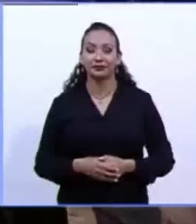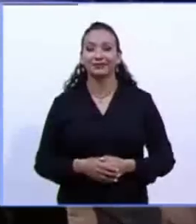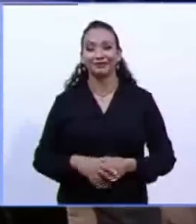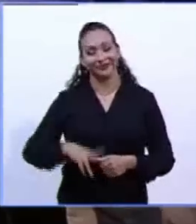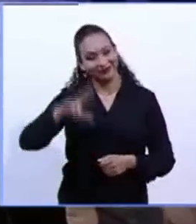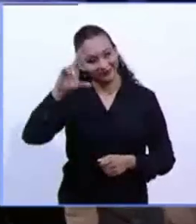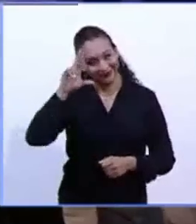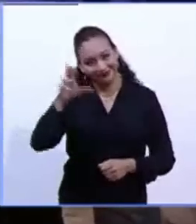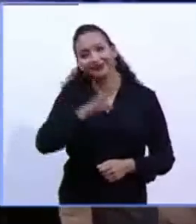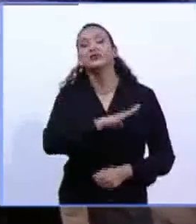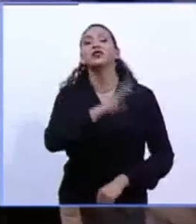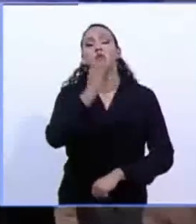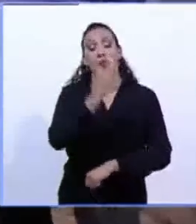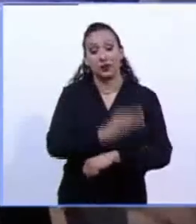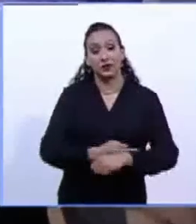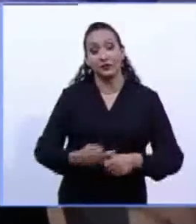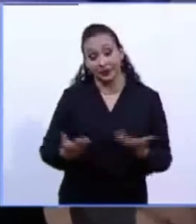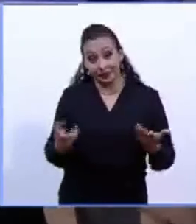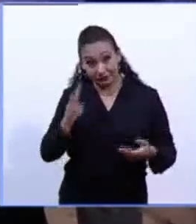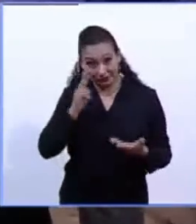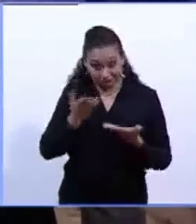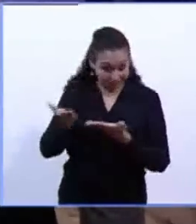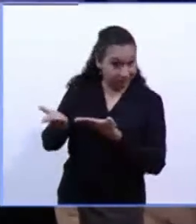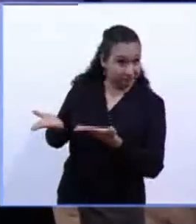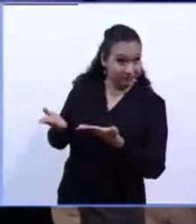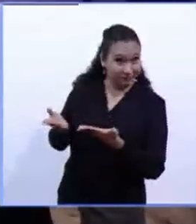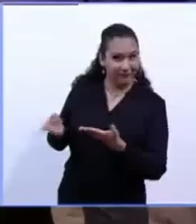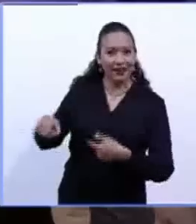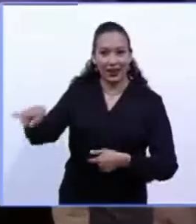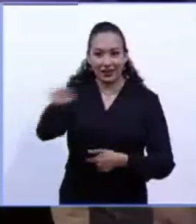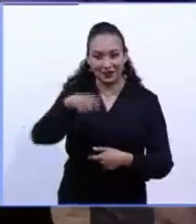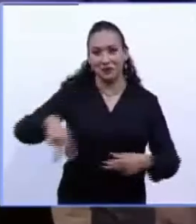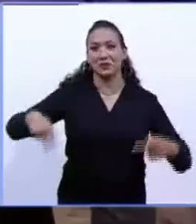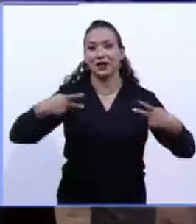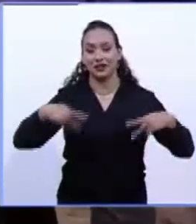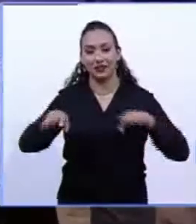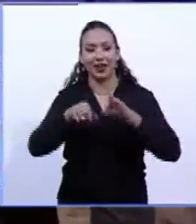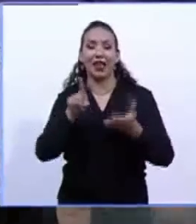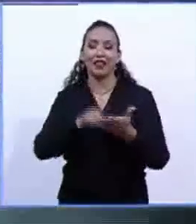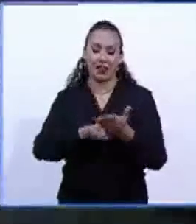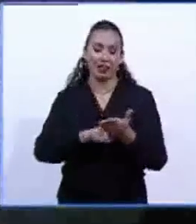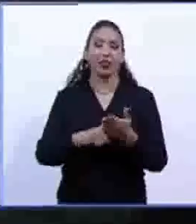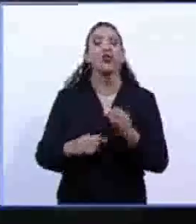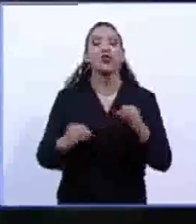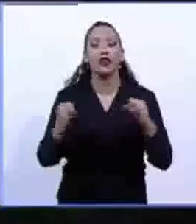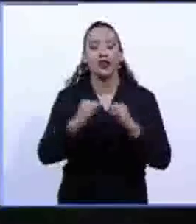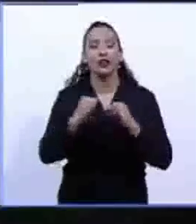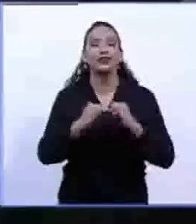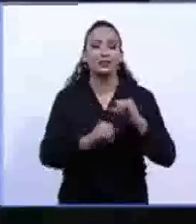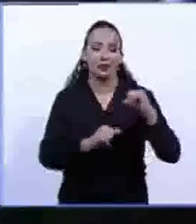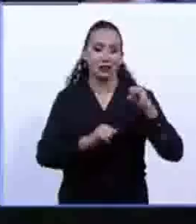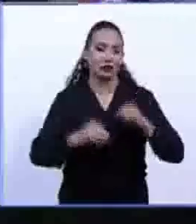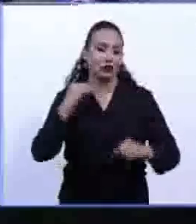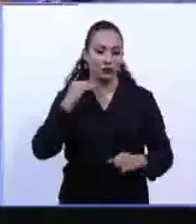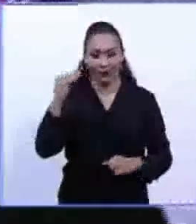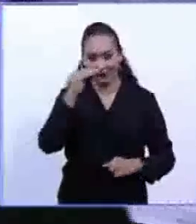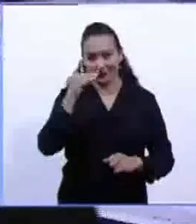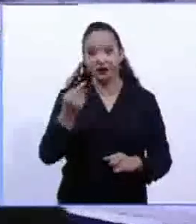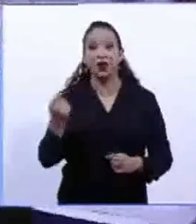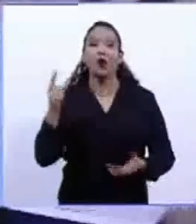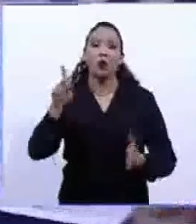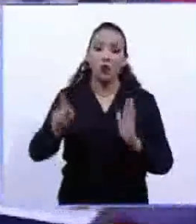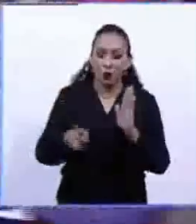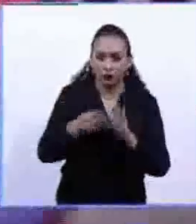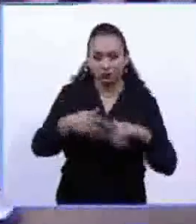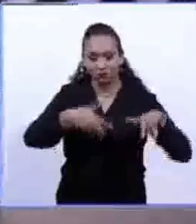Muy buenas tardes. Efectivamente, como puedes observar, personal de la Defensoría Pública Federal se volvió a manifestar aquí frente a